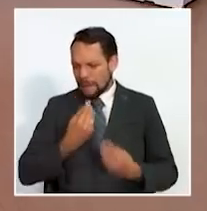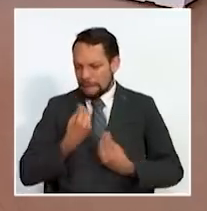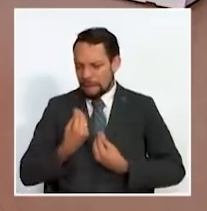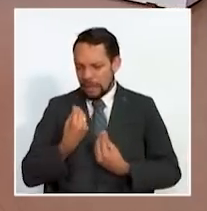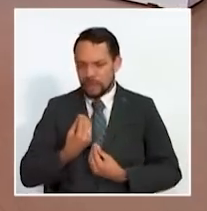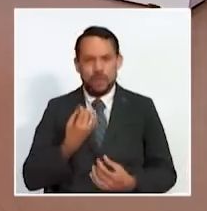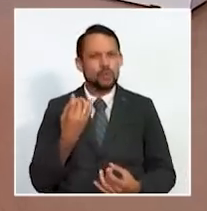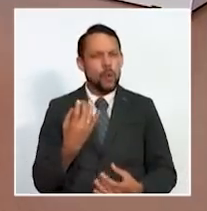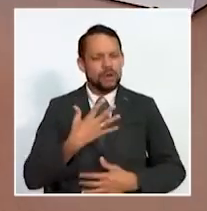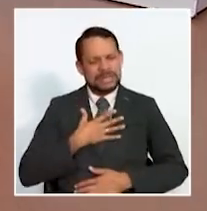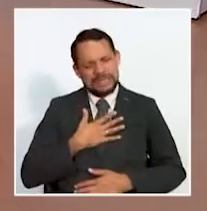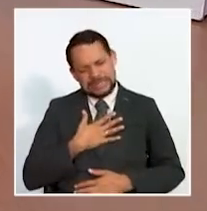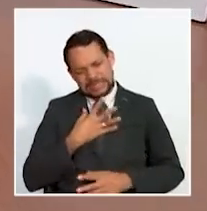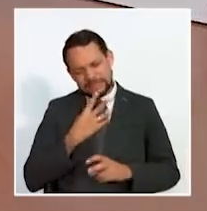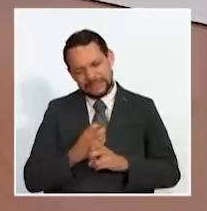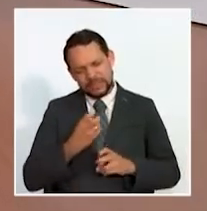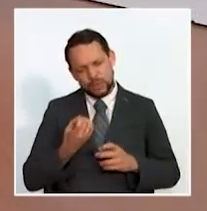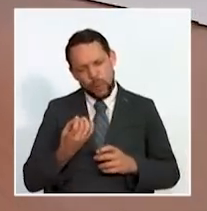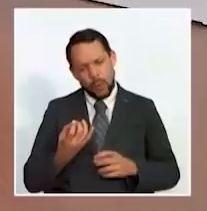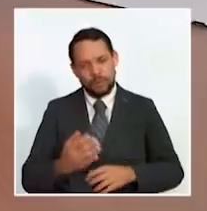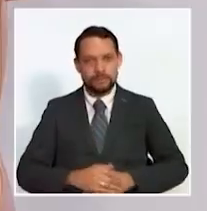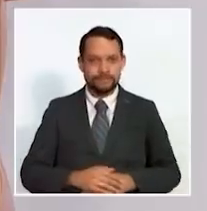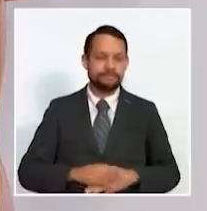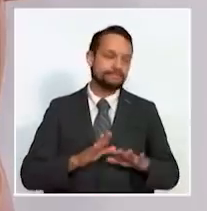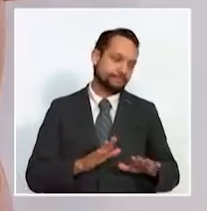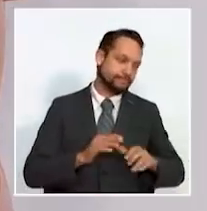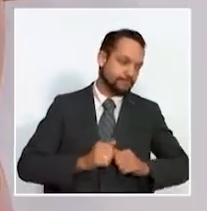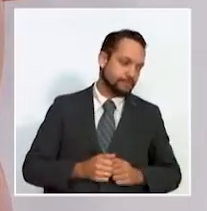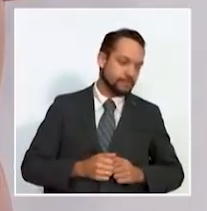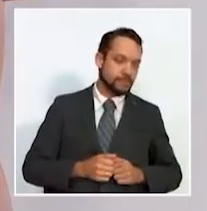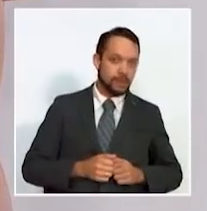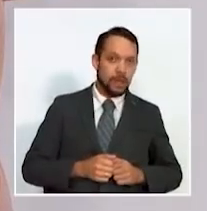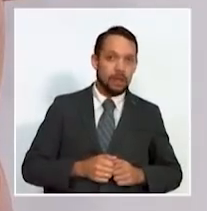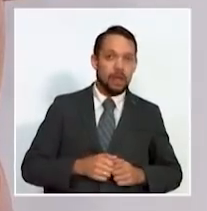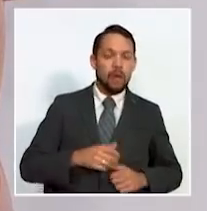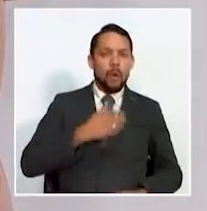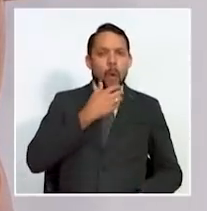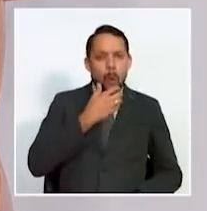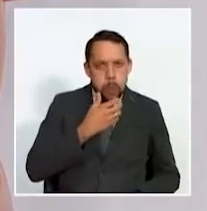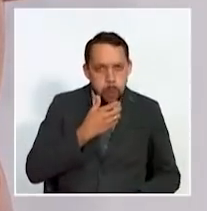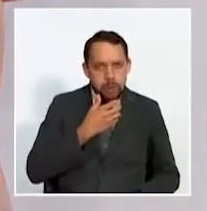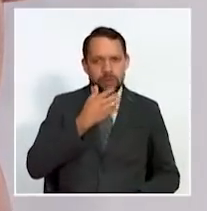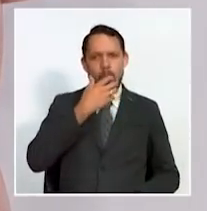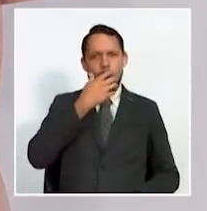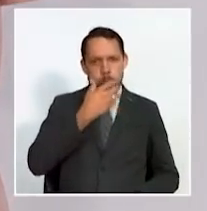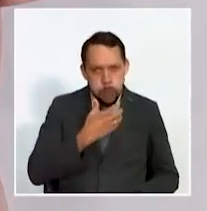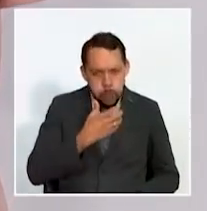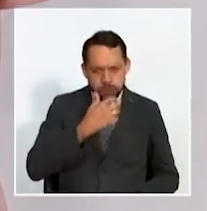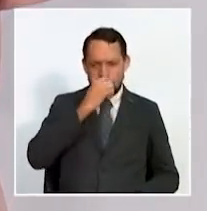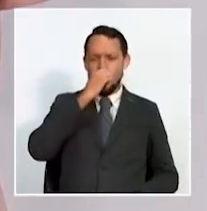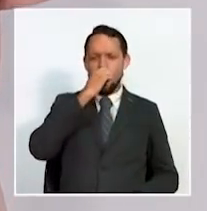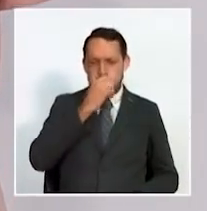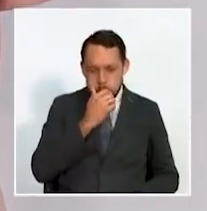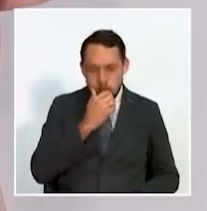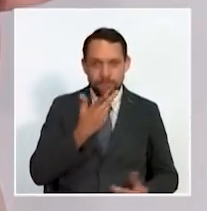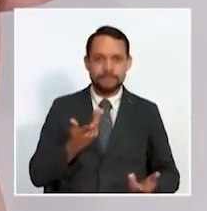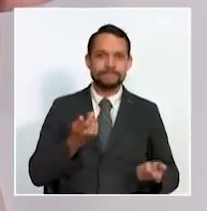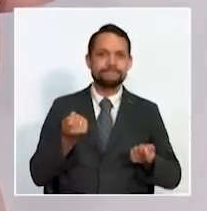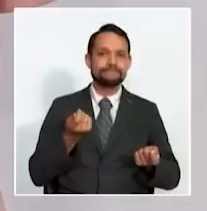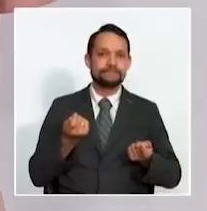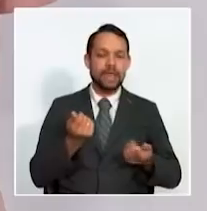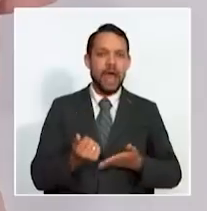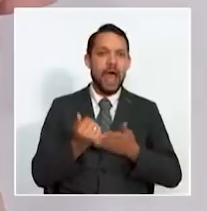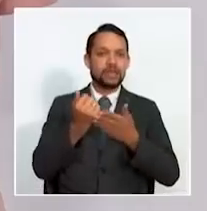es muy fuerte. Álvaro Augusto. Cuando hablamos de la tos es el mecanismo de defensa del pulmón por cualquier